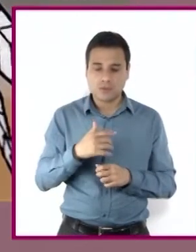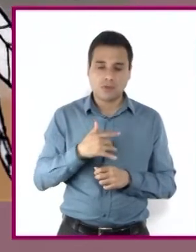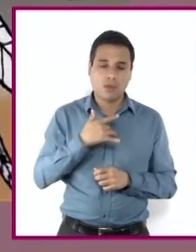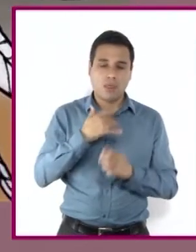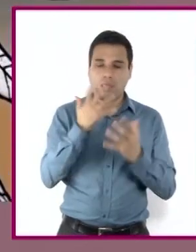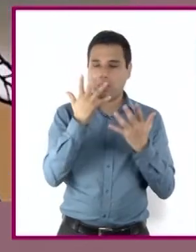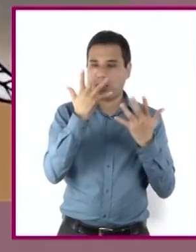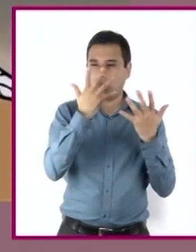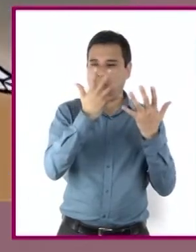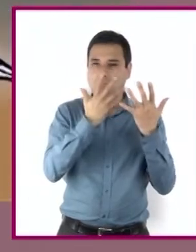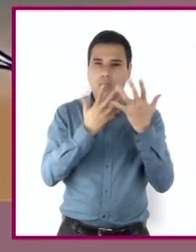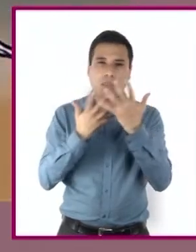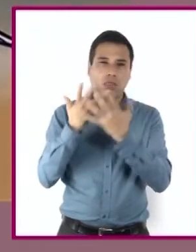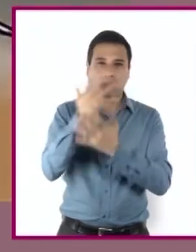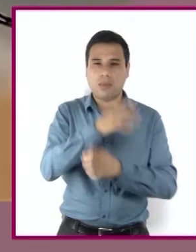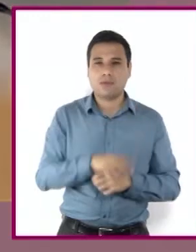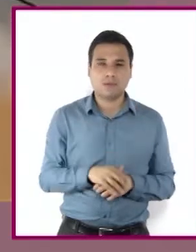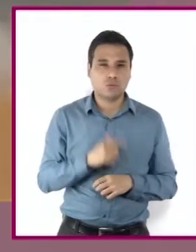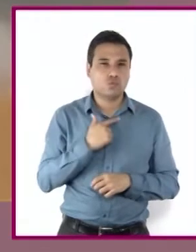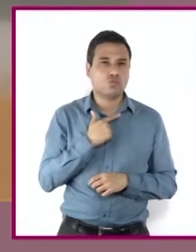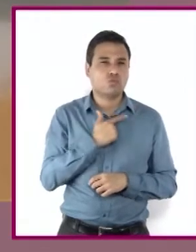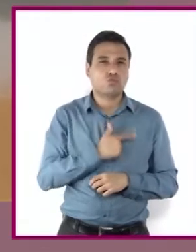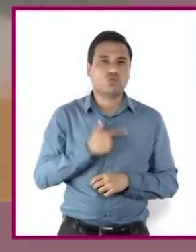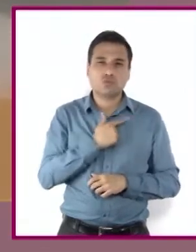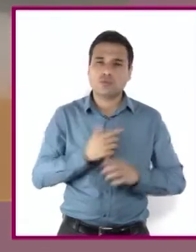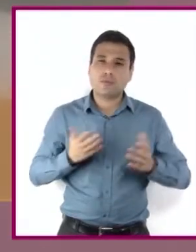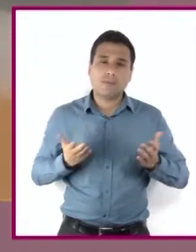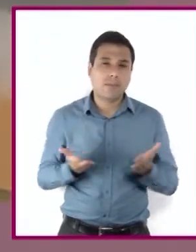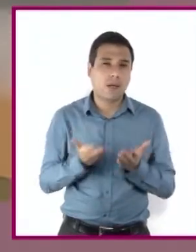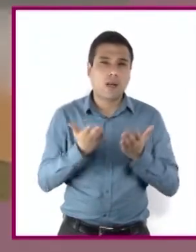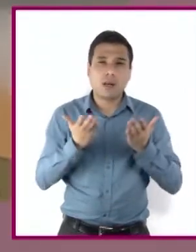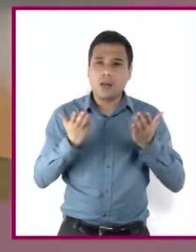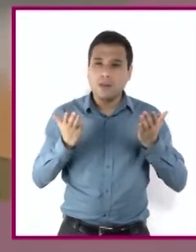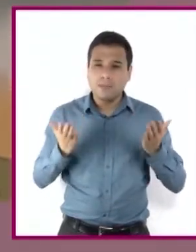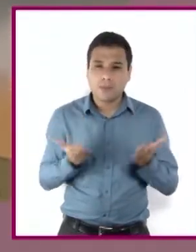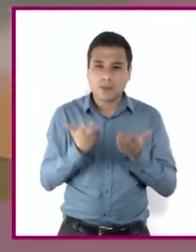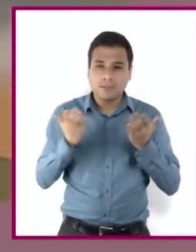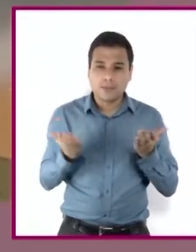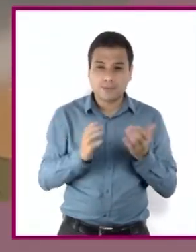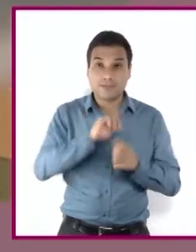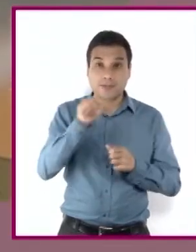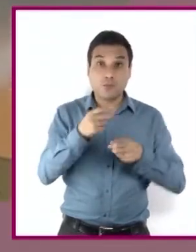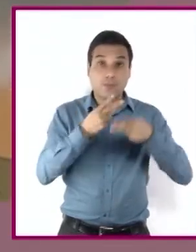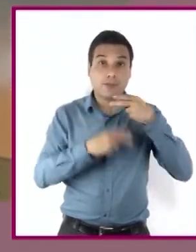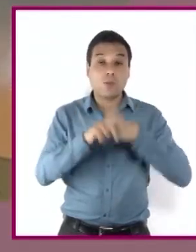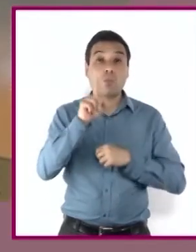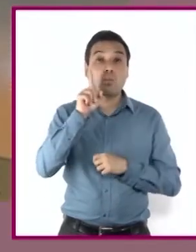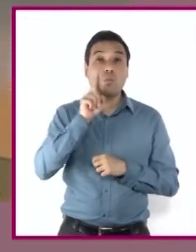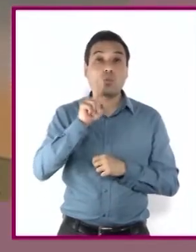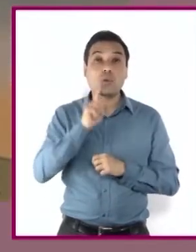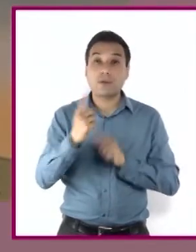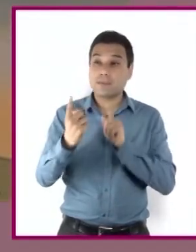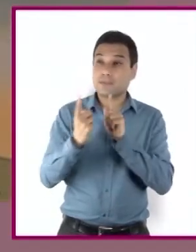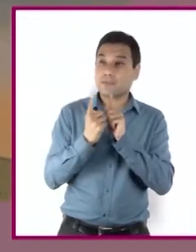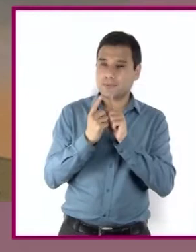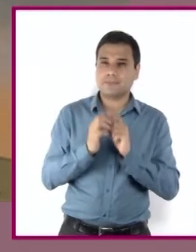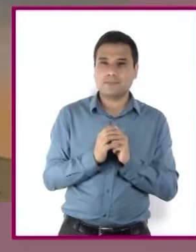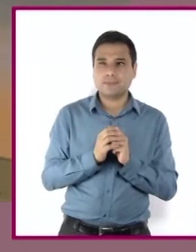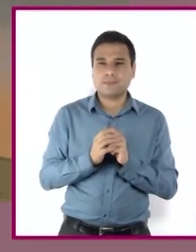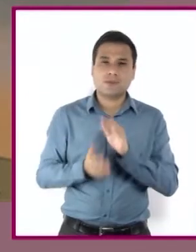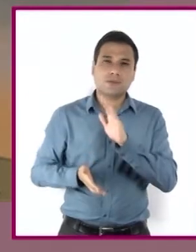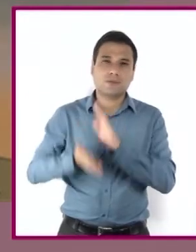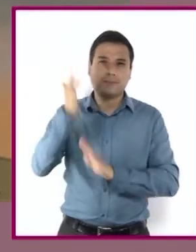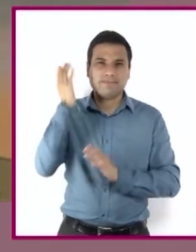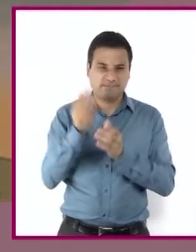embriagado. Muy gustoso, bailaba alegremente. Se acercó a él una de sus doncellas y se fue con ella a sus